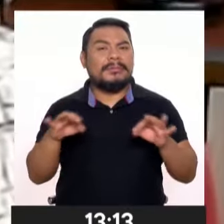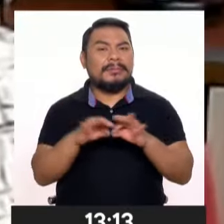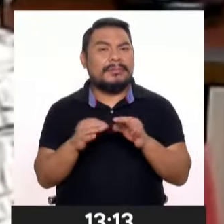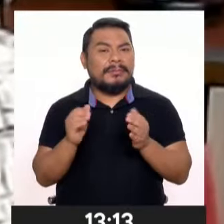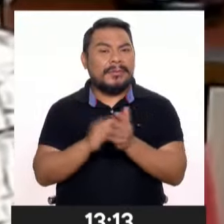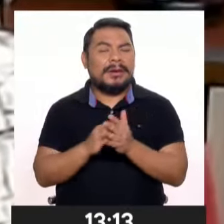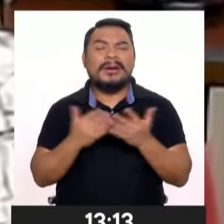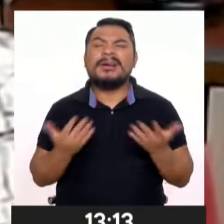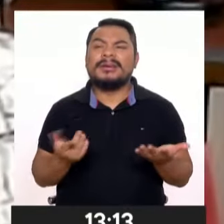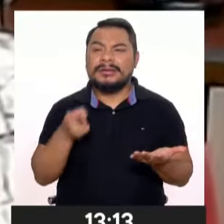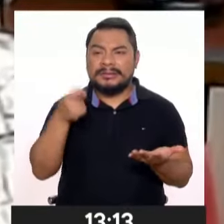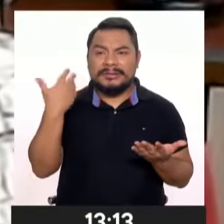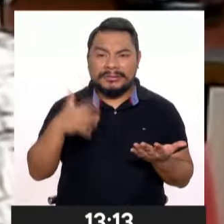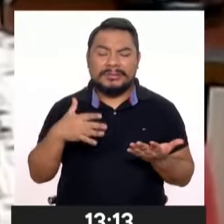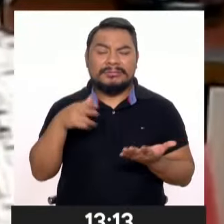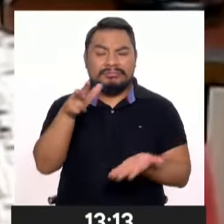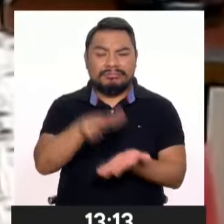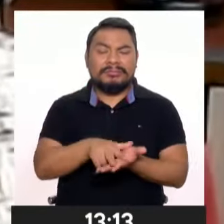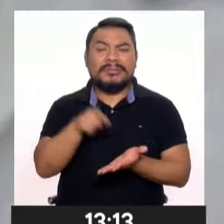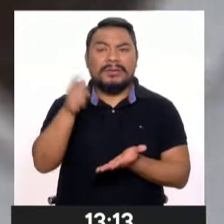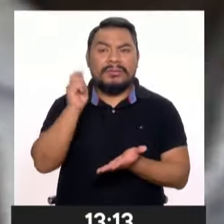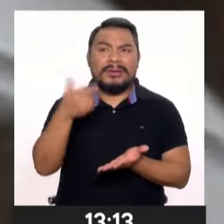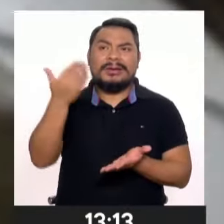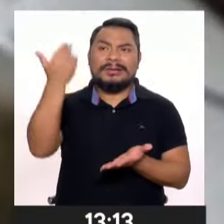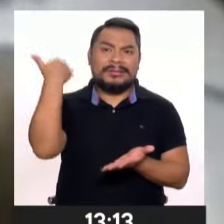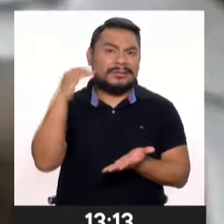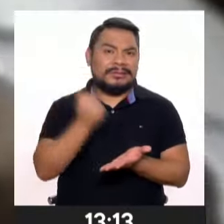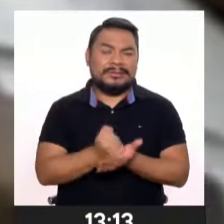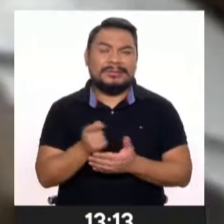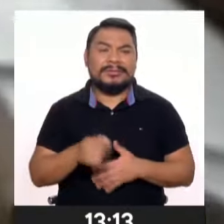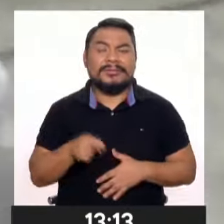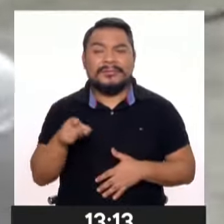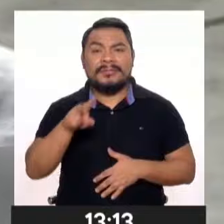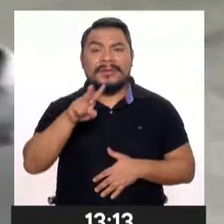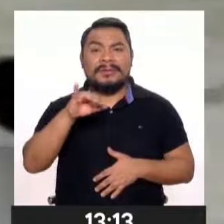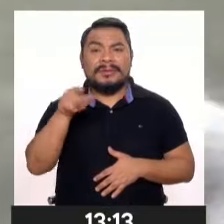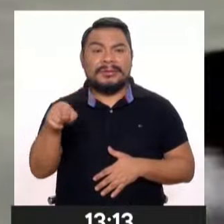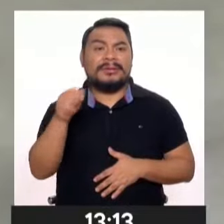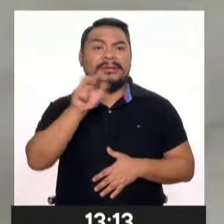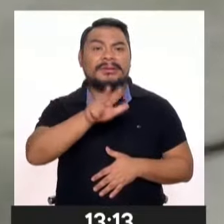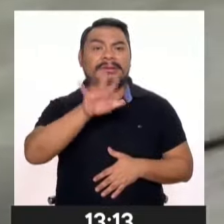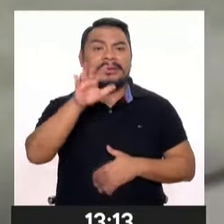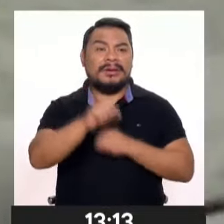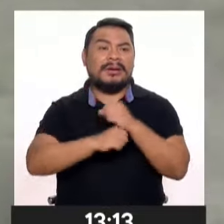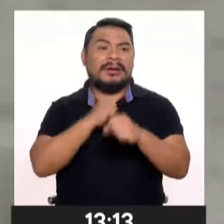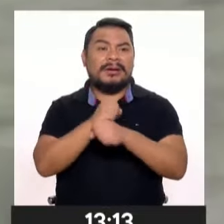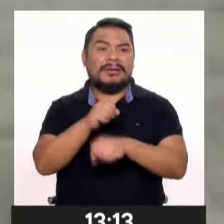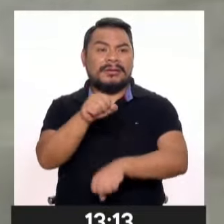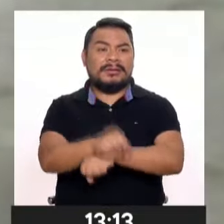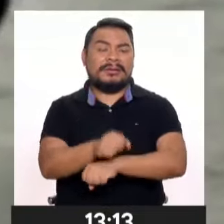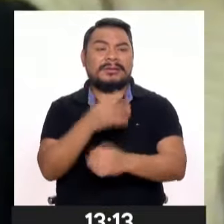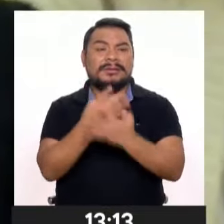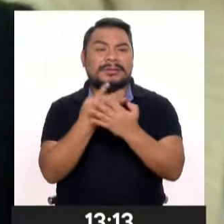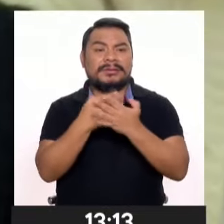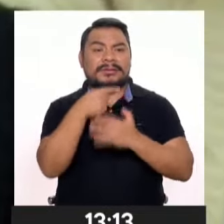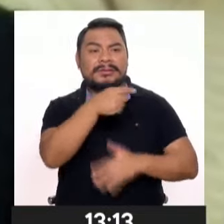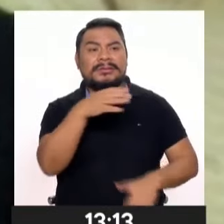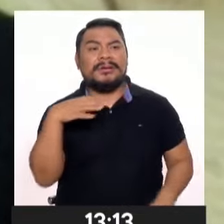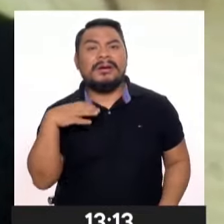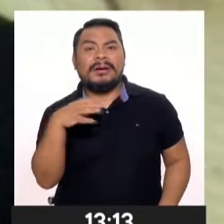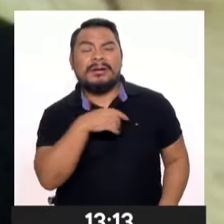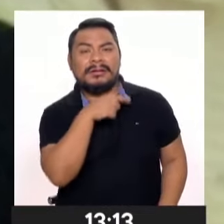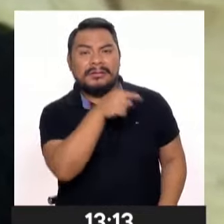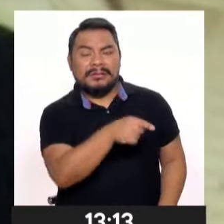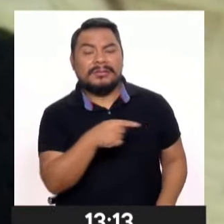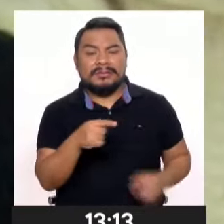ya han sido validados por la corte Víctor polay Campos cumple 35 años de prisión en la base Naval del callao